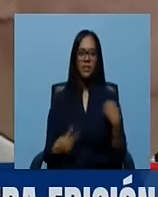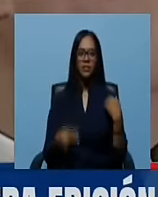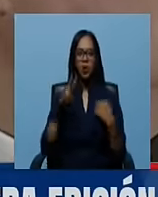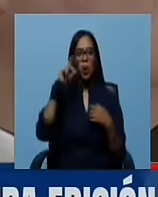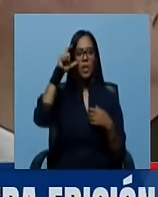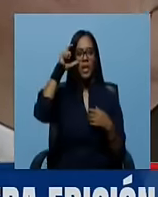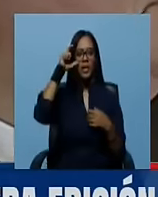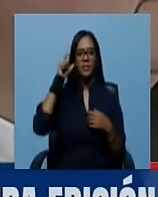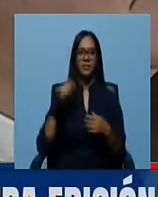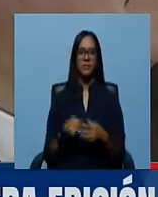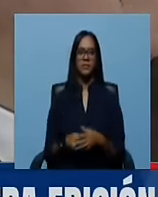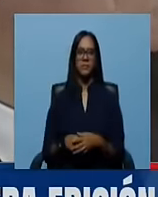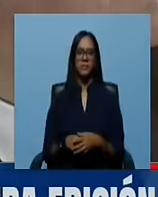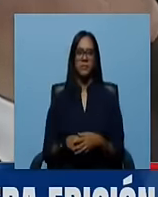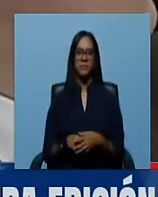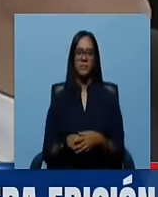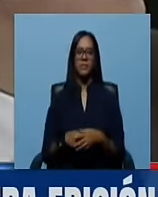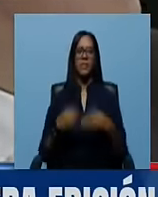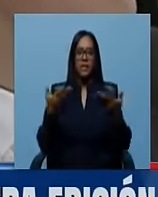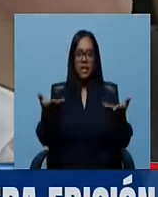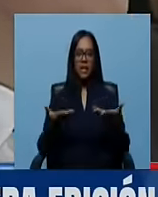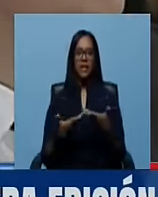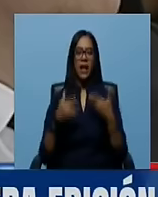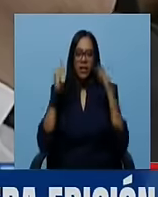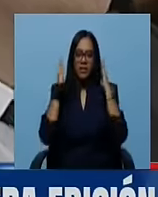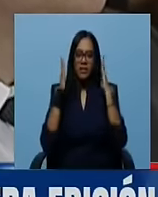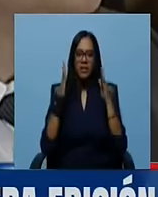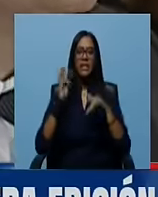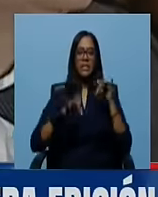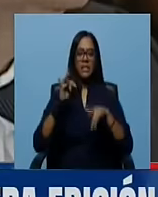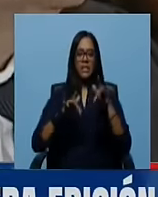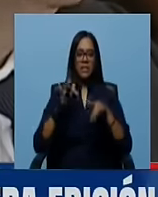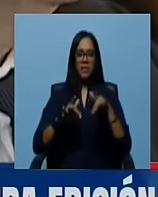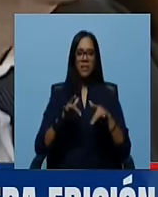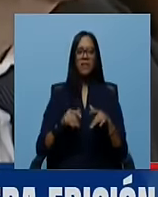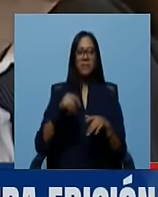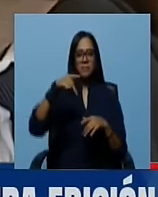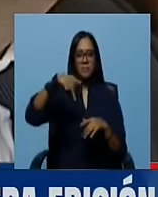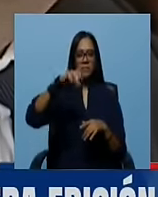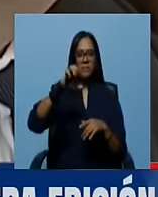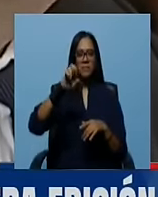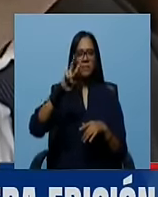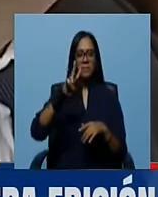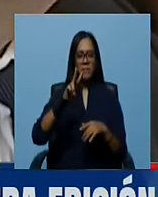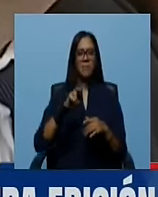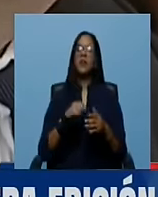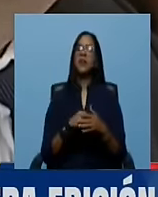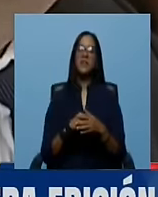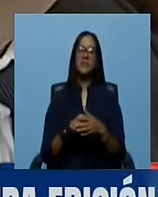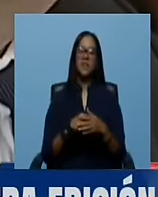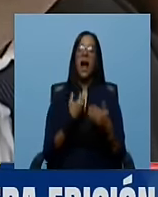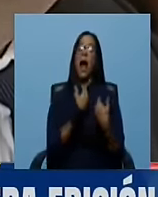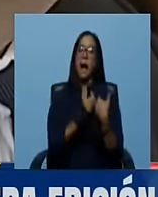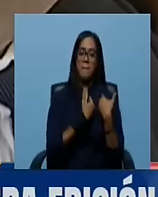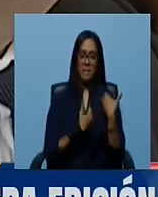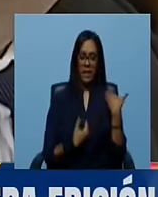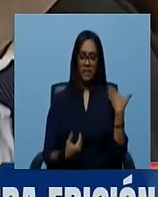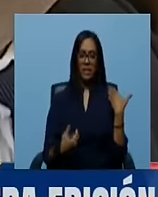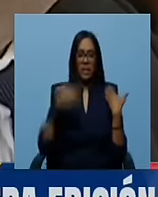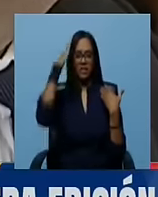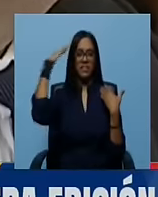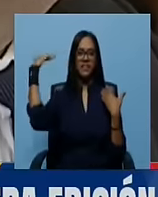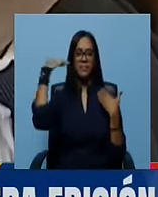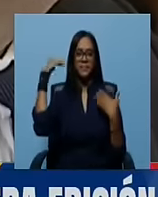2 días recibiendo atenciones del secretario general del PCB, del presidente del Vietnam, de